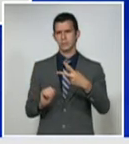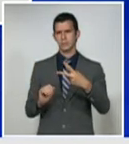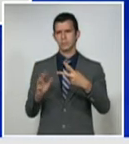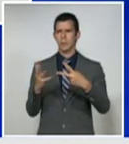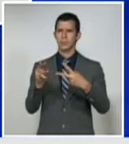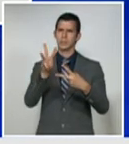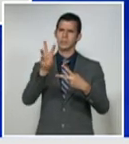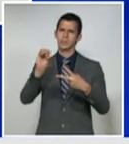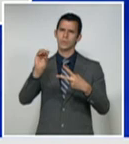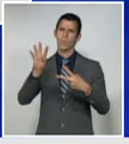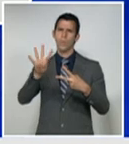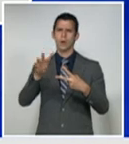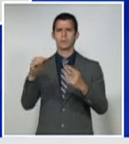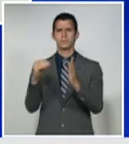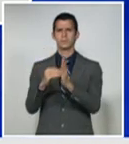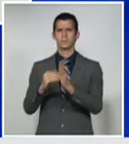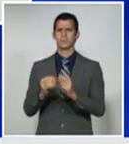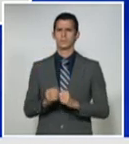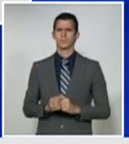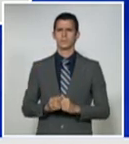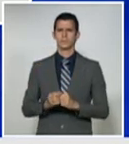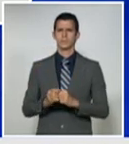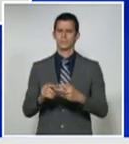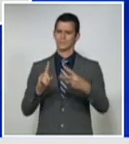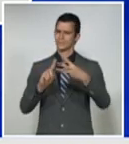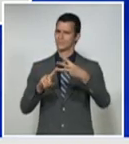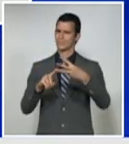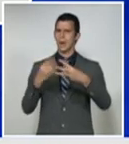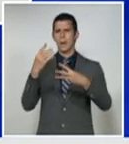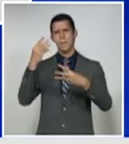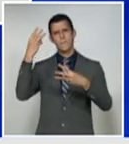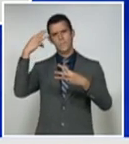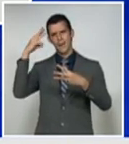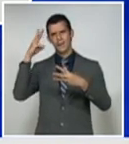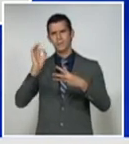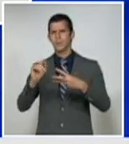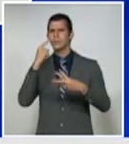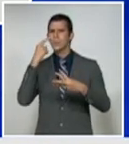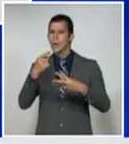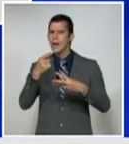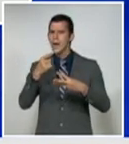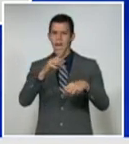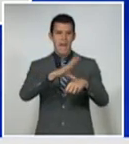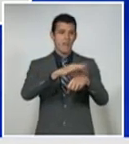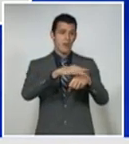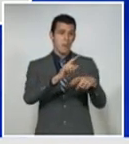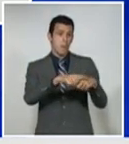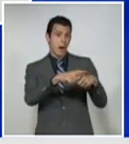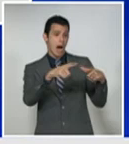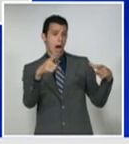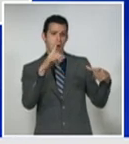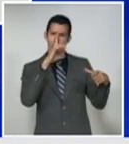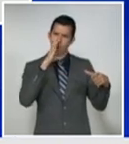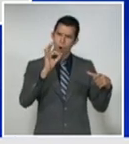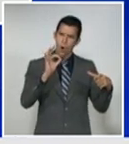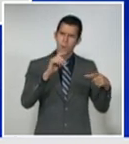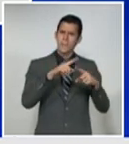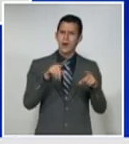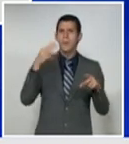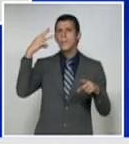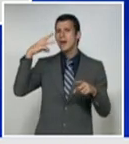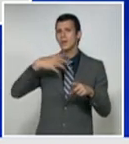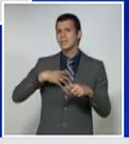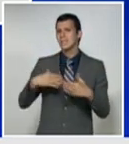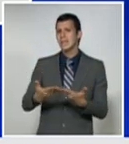304.000. México, que como siempre he dicho, no está entre los de mayor número de casos, pero sí el de